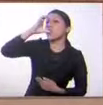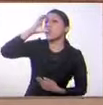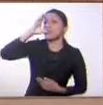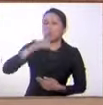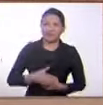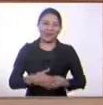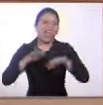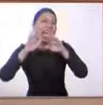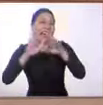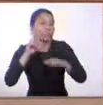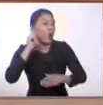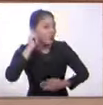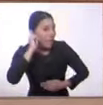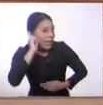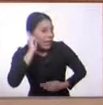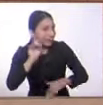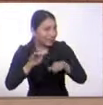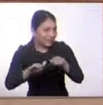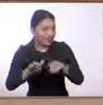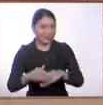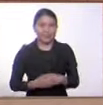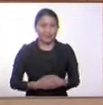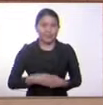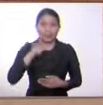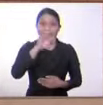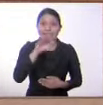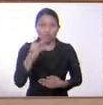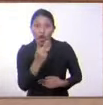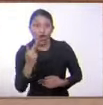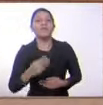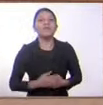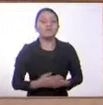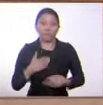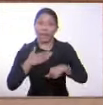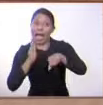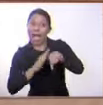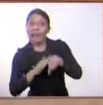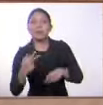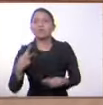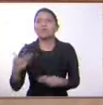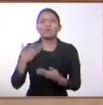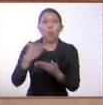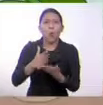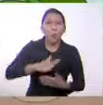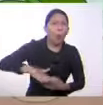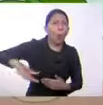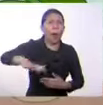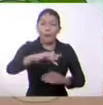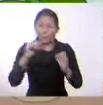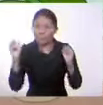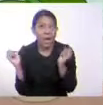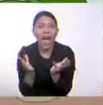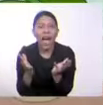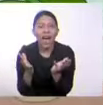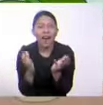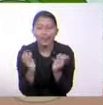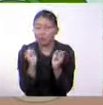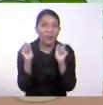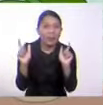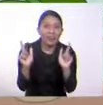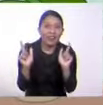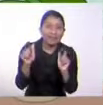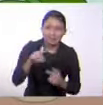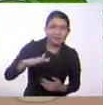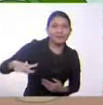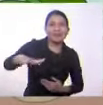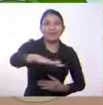Gracias, abuelita. Abuelos, estuvimos visitando un lugar mágico. Sí, el reino